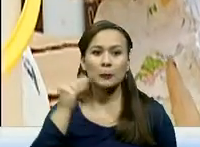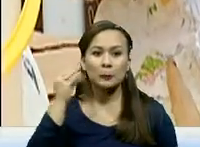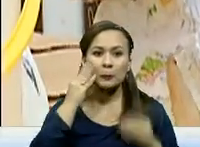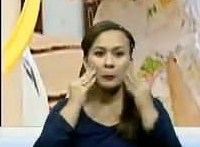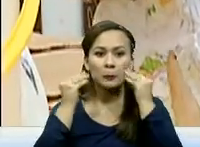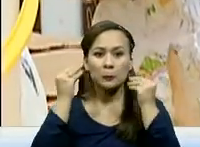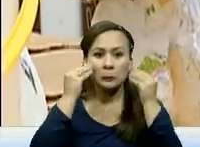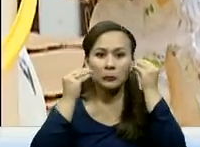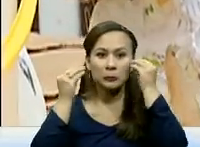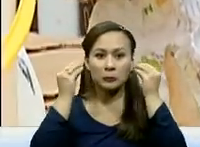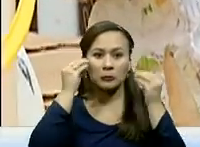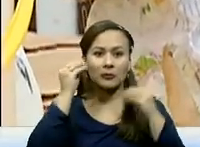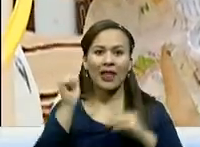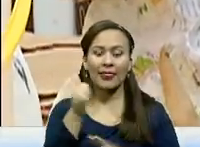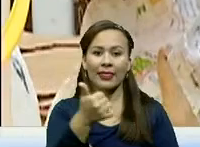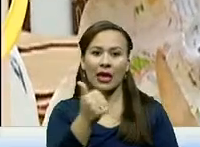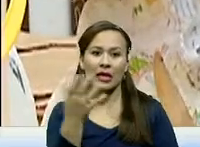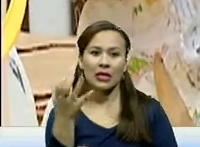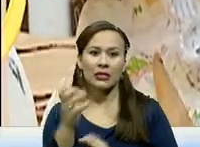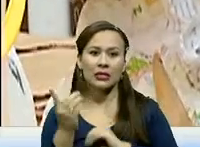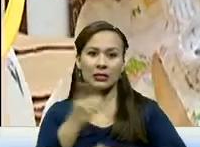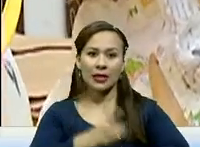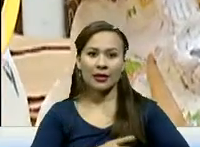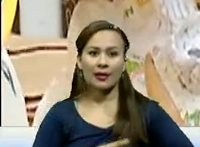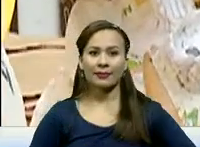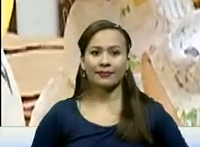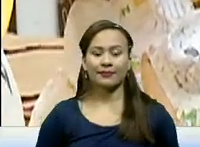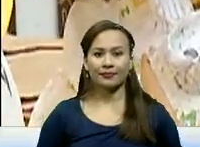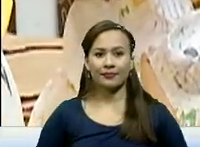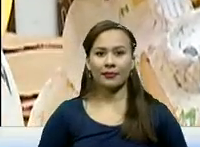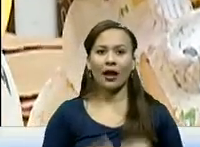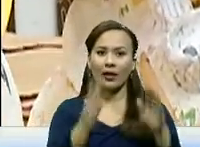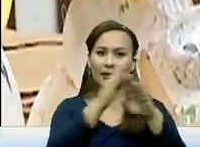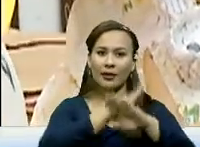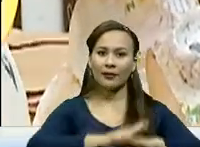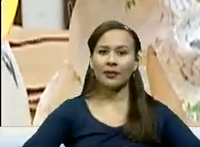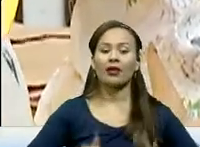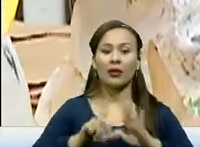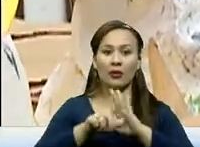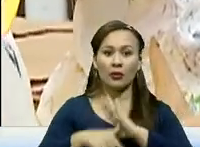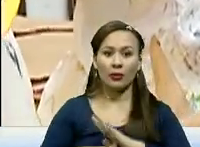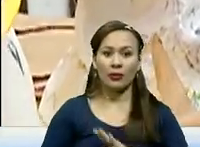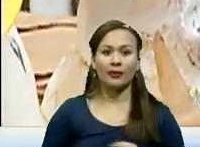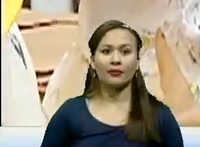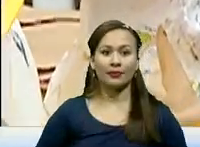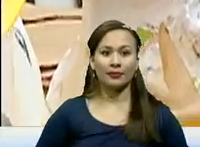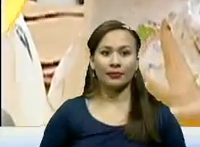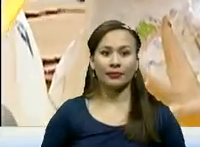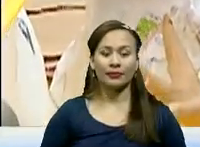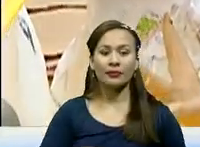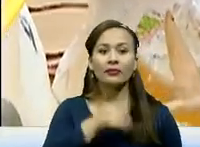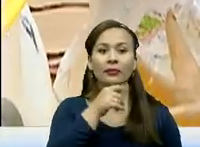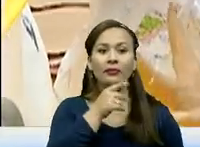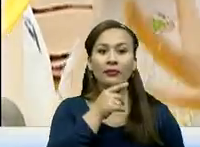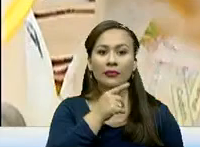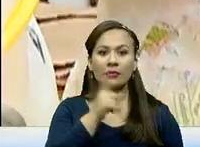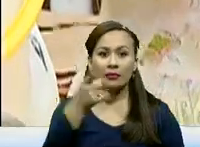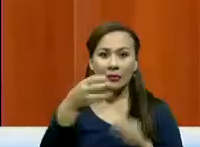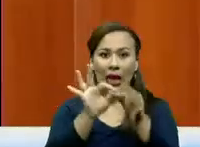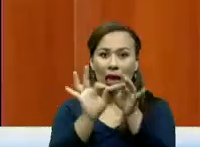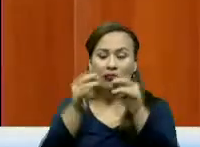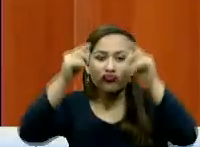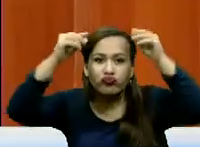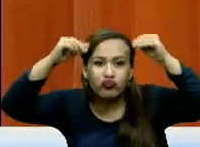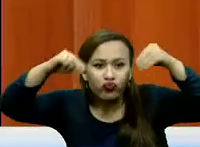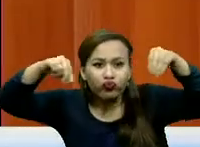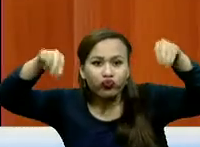una careta está entre 10 y 15 días, ¿sí? Entonces, luego de eso hay una involucración, un armado de